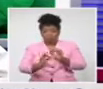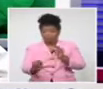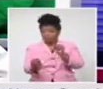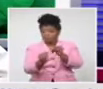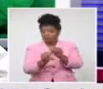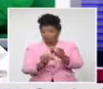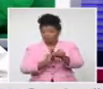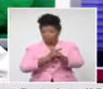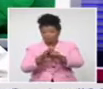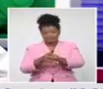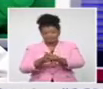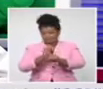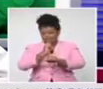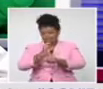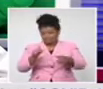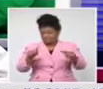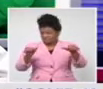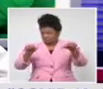una evolución